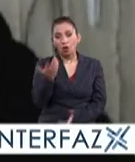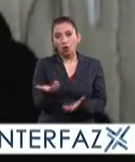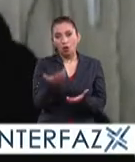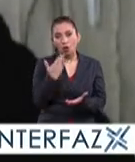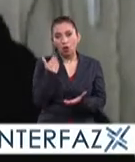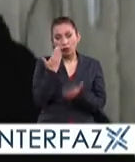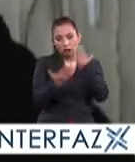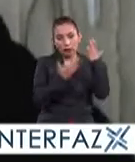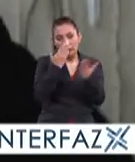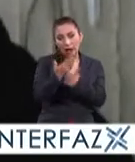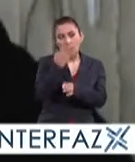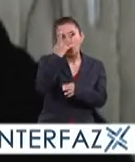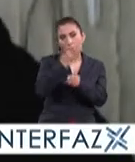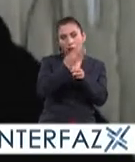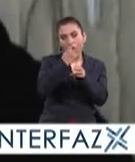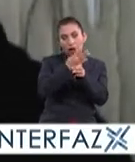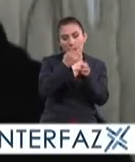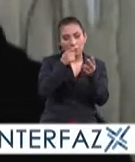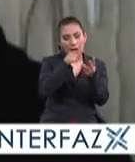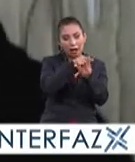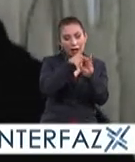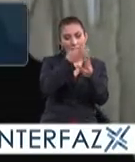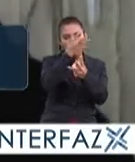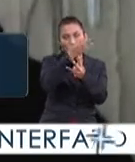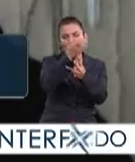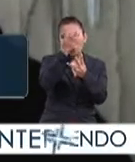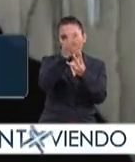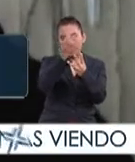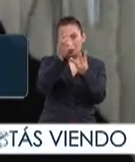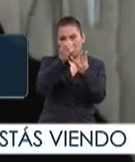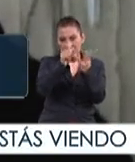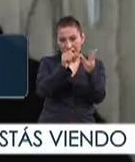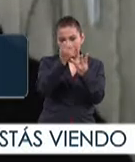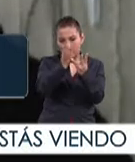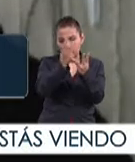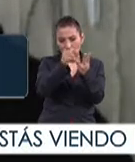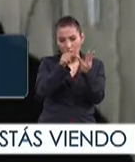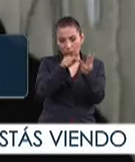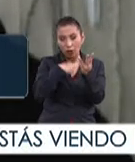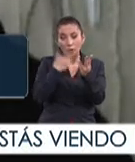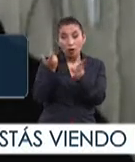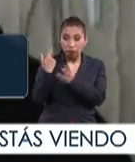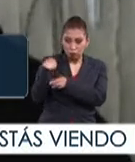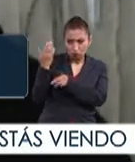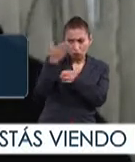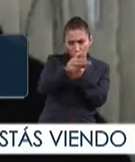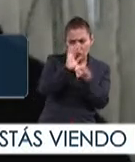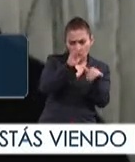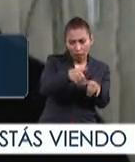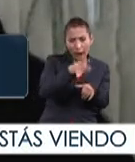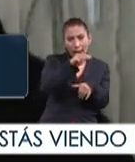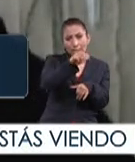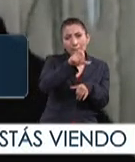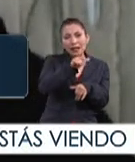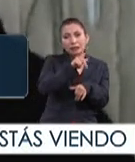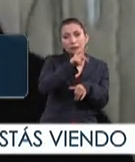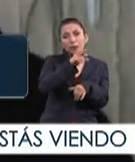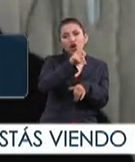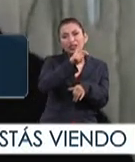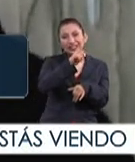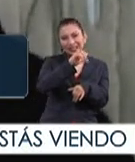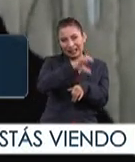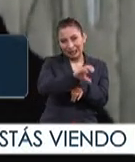el cuatrimestre, del tercer cuatrimestre, nos informaron que había la oportunidad de inscribirnos al programa Mexprotec.